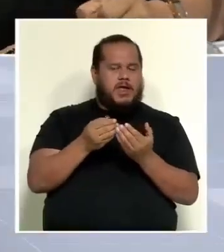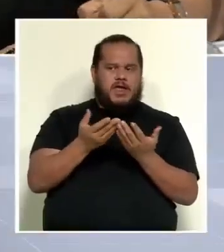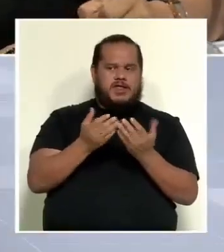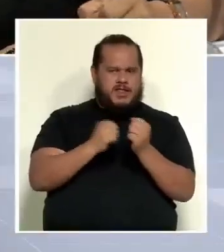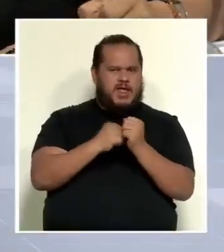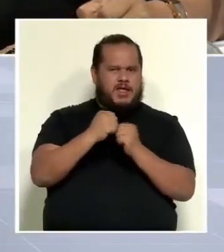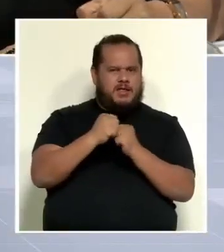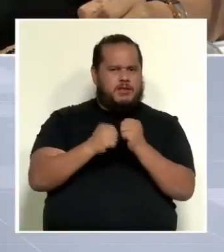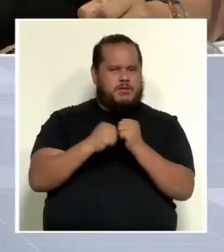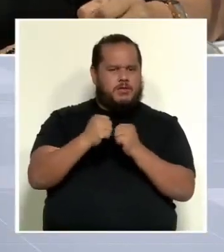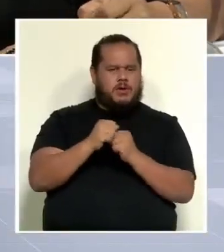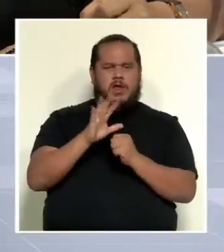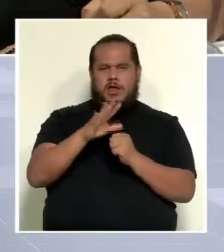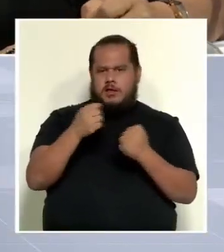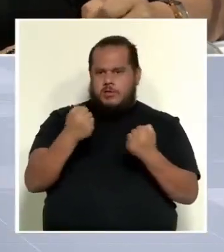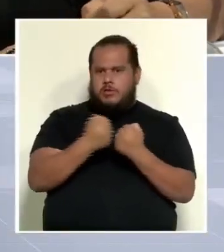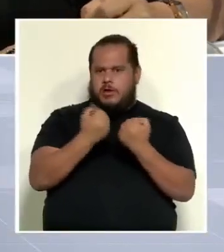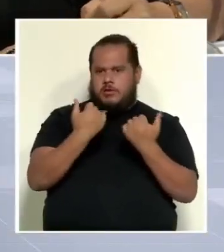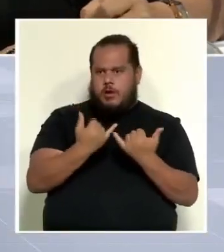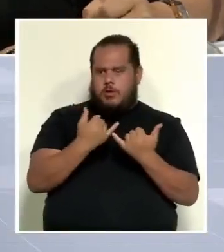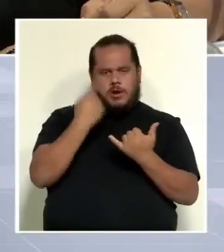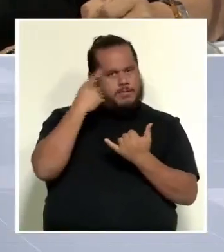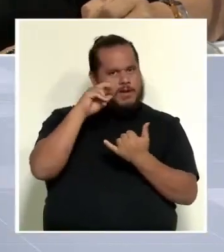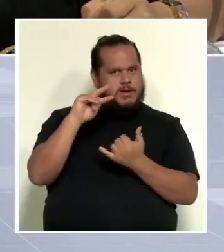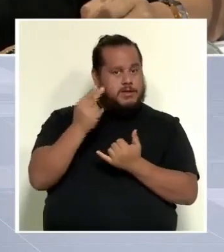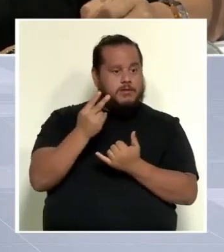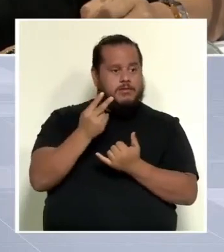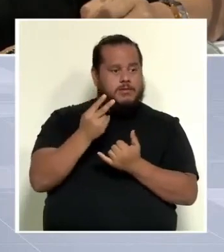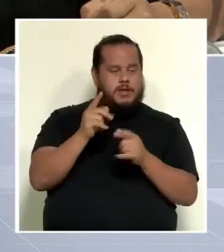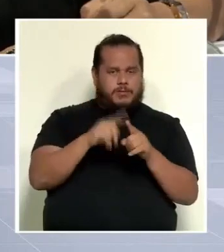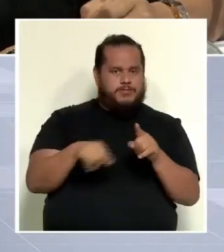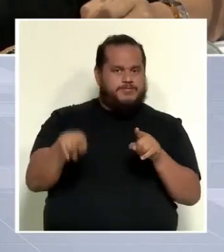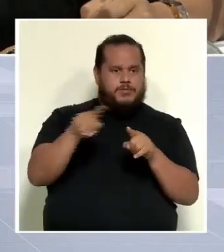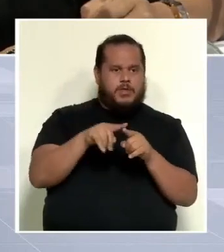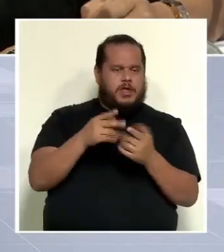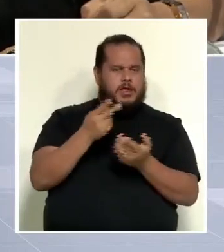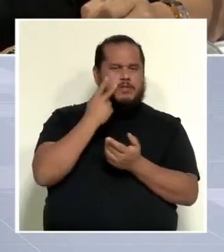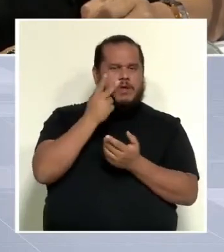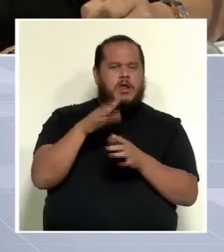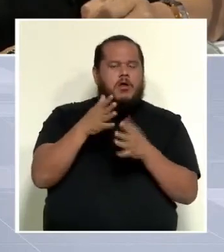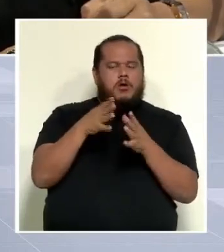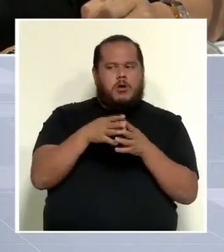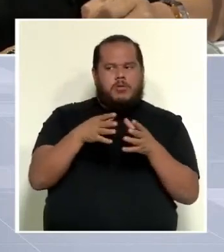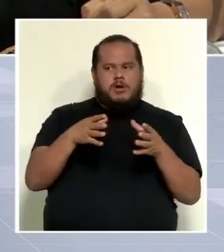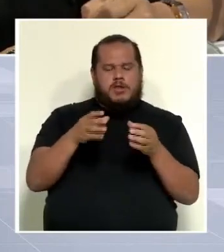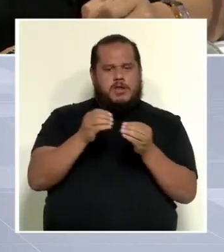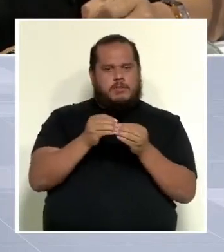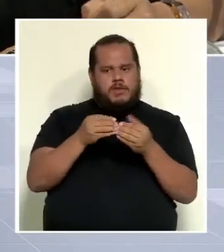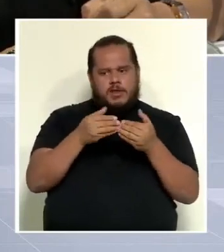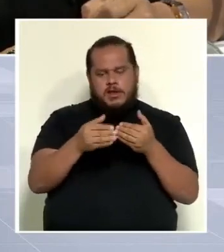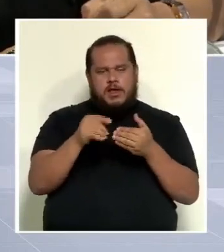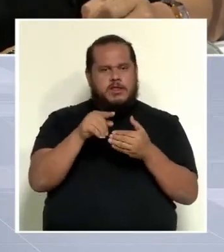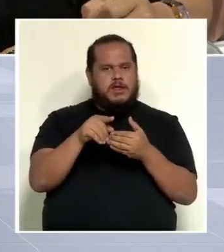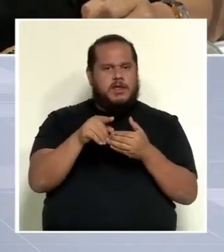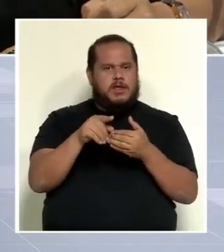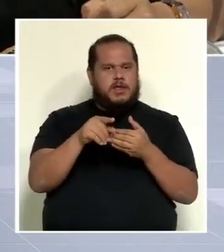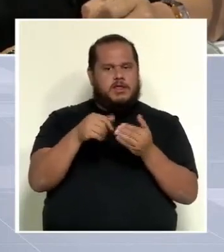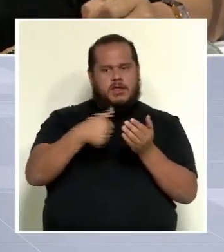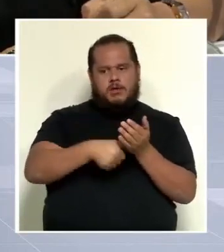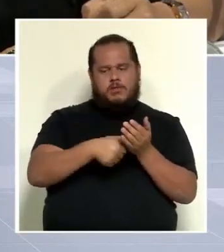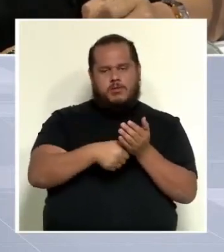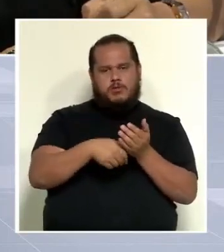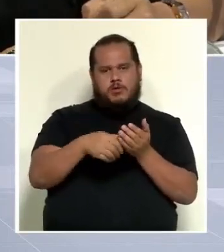estructura. Y su reto ahora para segunda ronda es ver cómo crecen más allá de ese